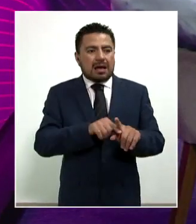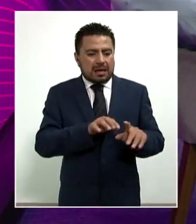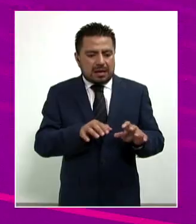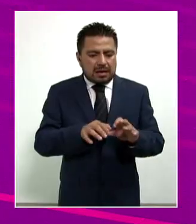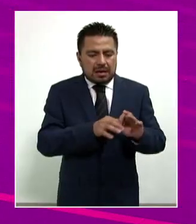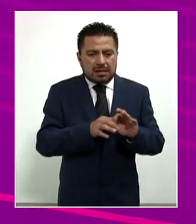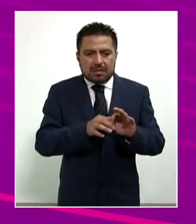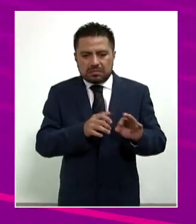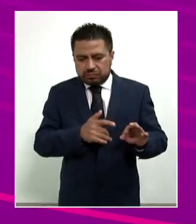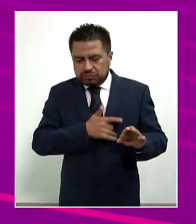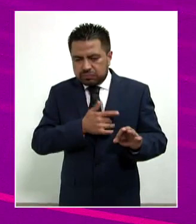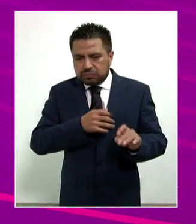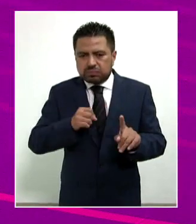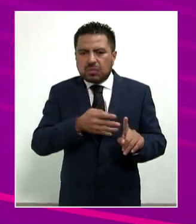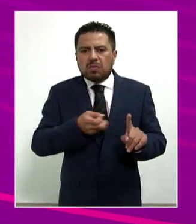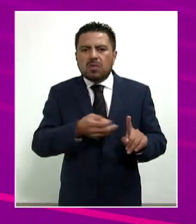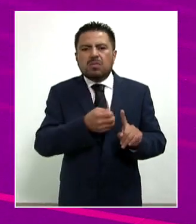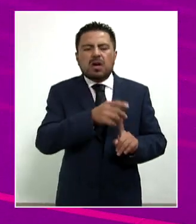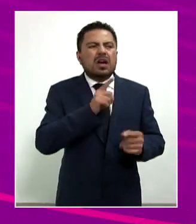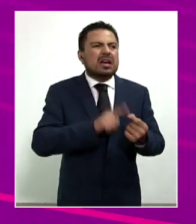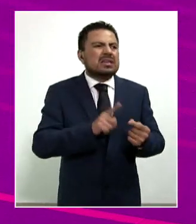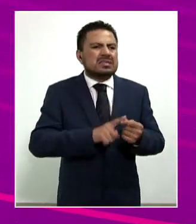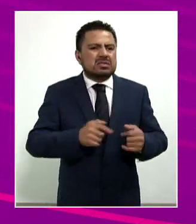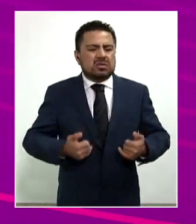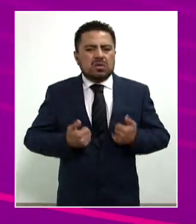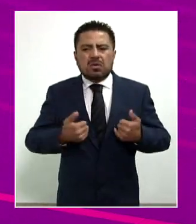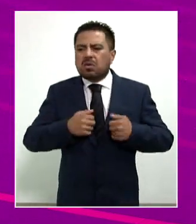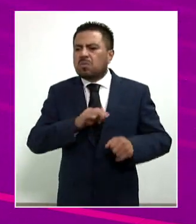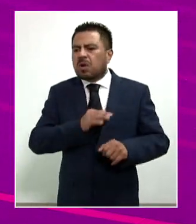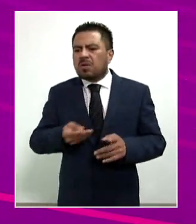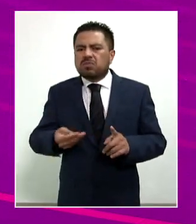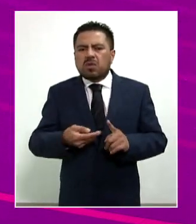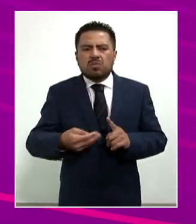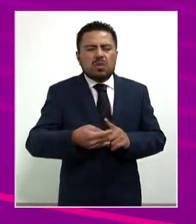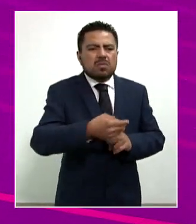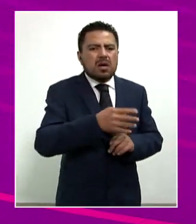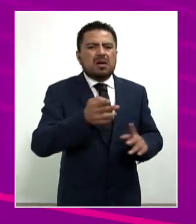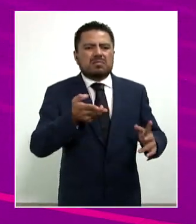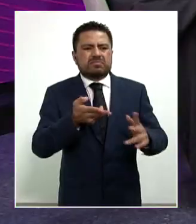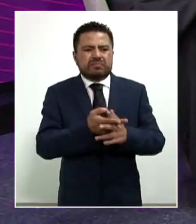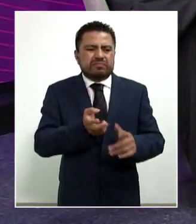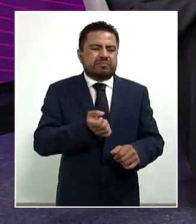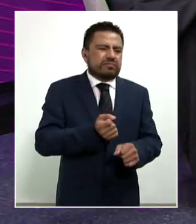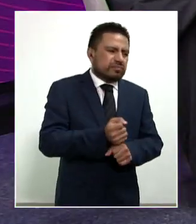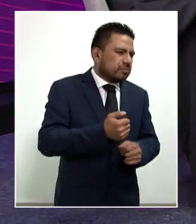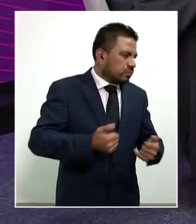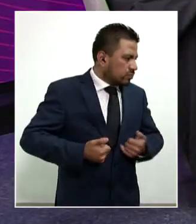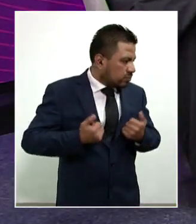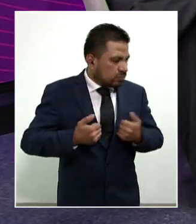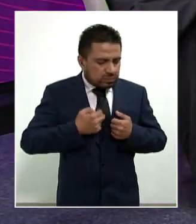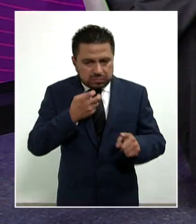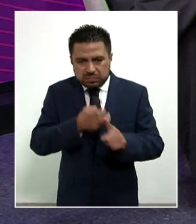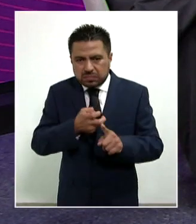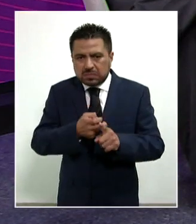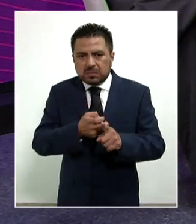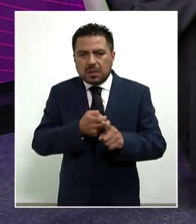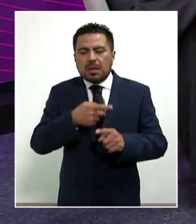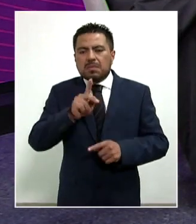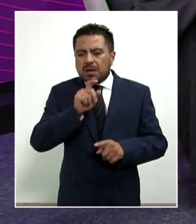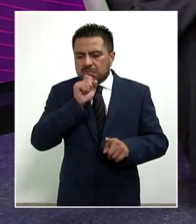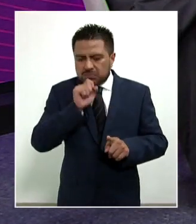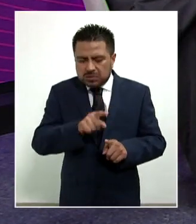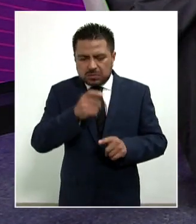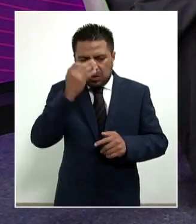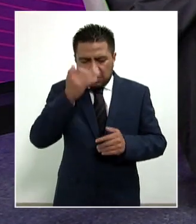convergen unos prejuicios acerca de quiénes son los jóvenes, qué pueden aportar, la criminalización de la juventud de cierta forma, pero al